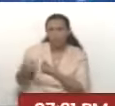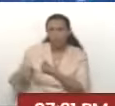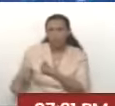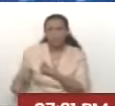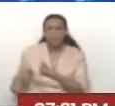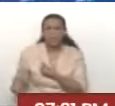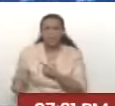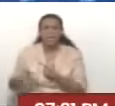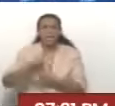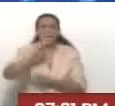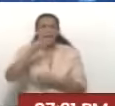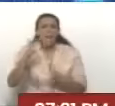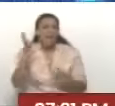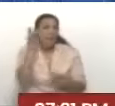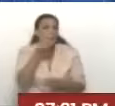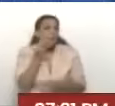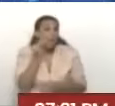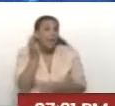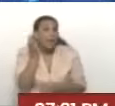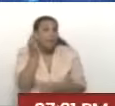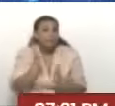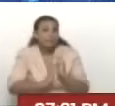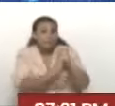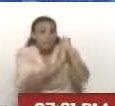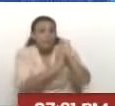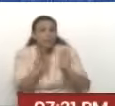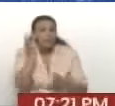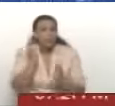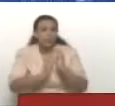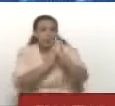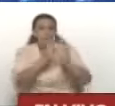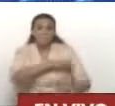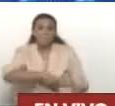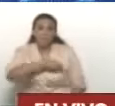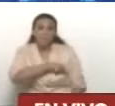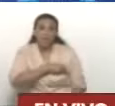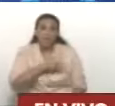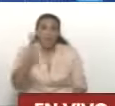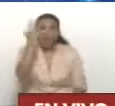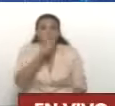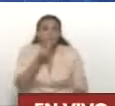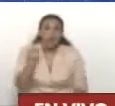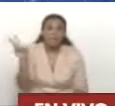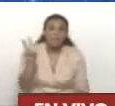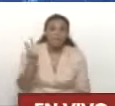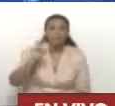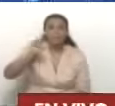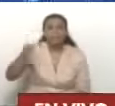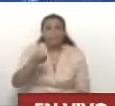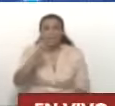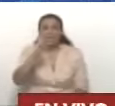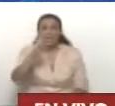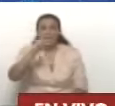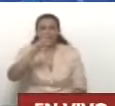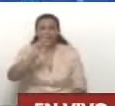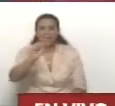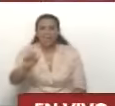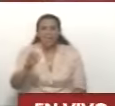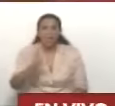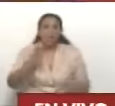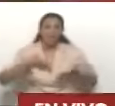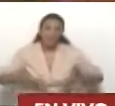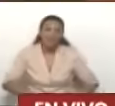Iba Génesis, la jefa aquí presente de la gran misión Venezuela Joven, Génesis Garvé,